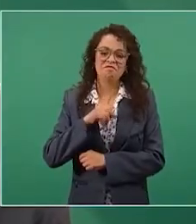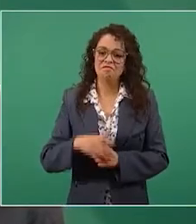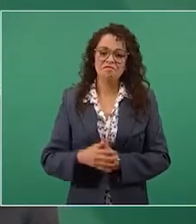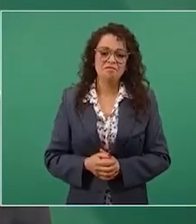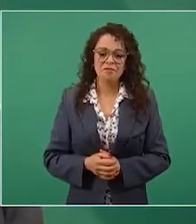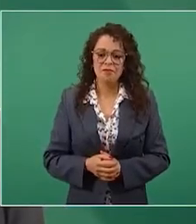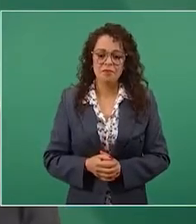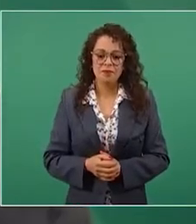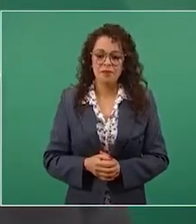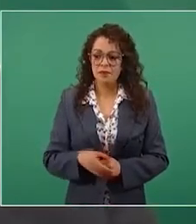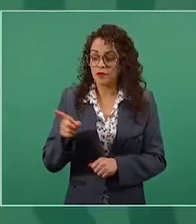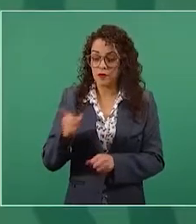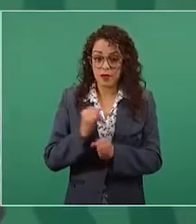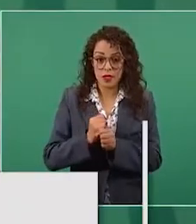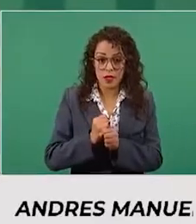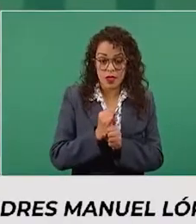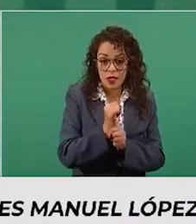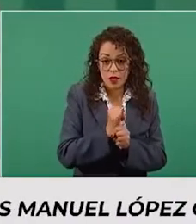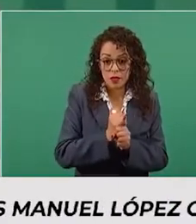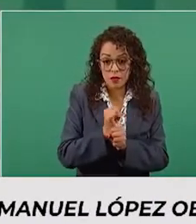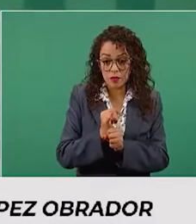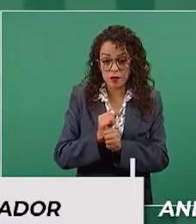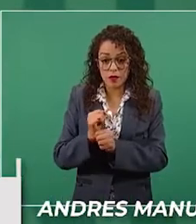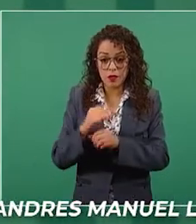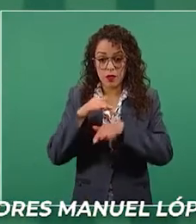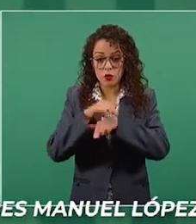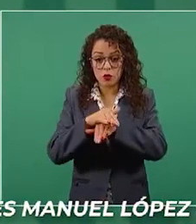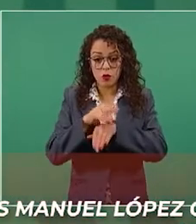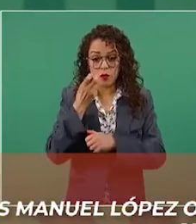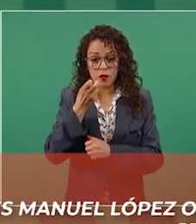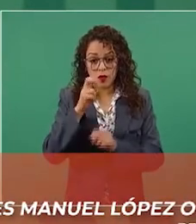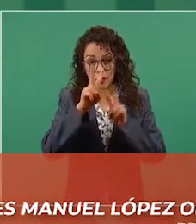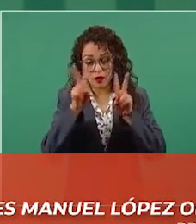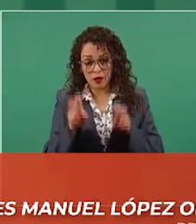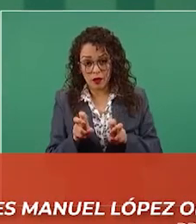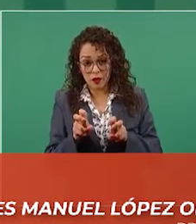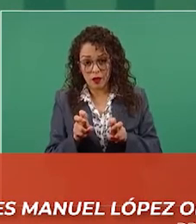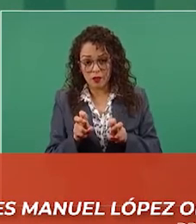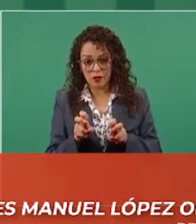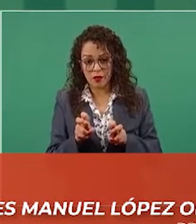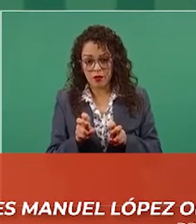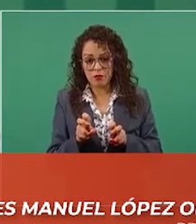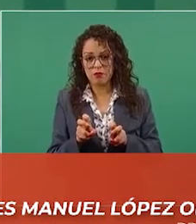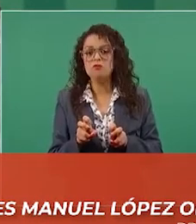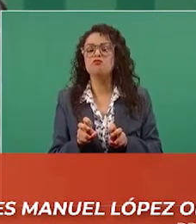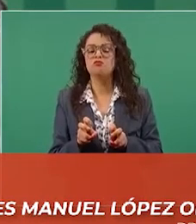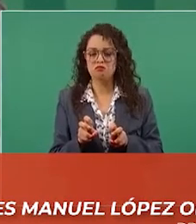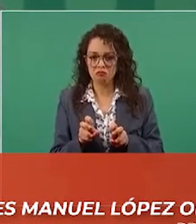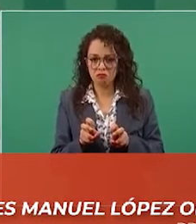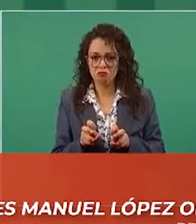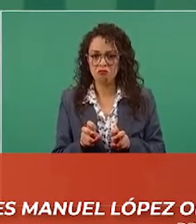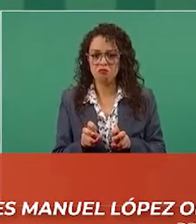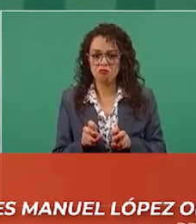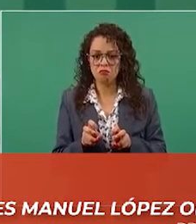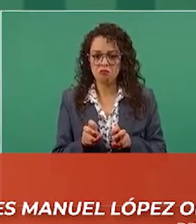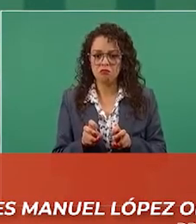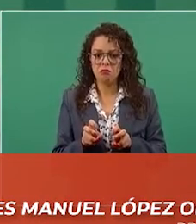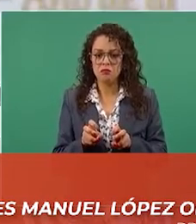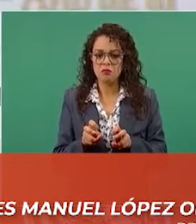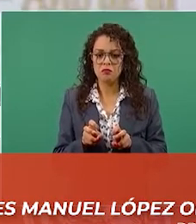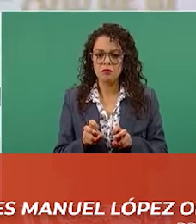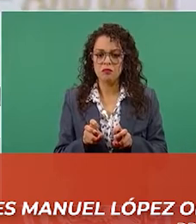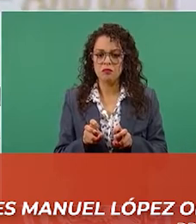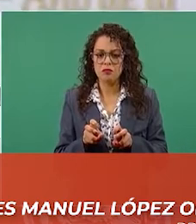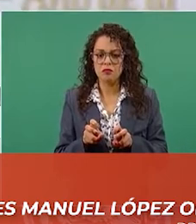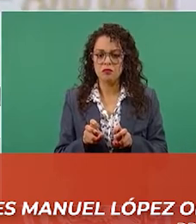el peritaje se va a ajustar a lo